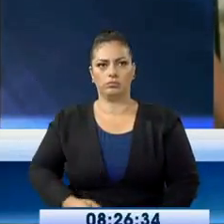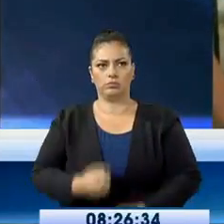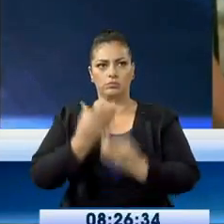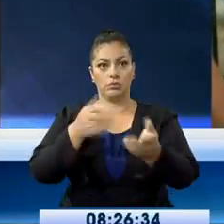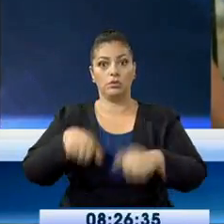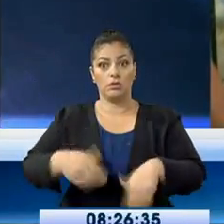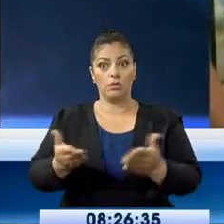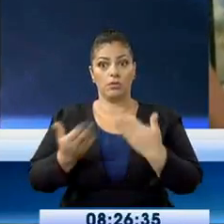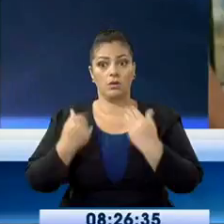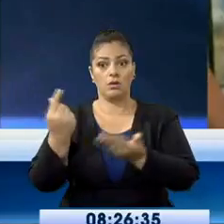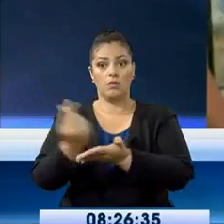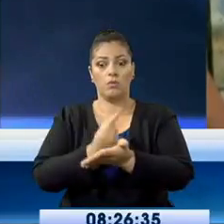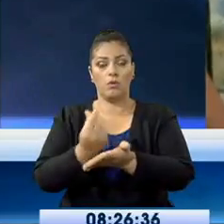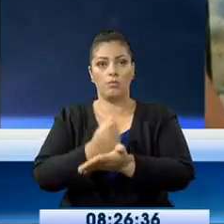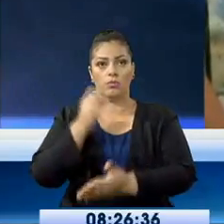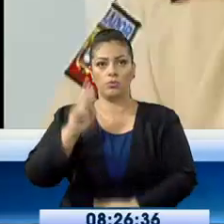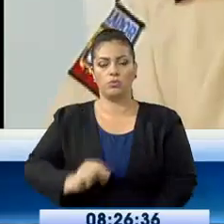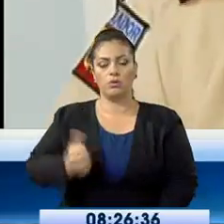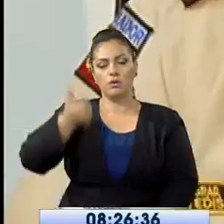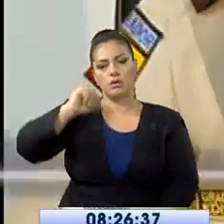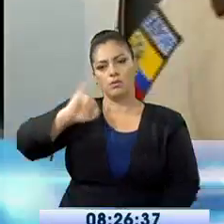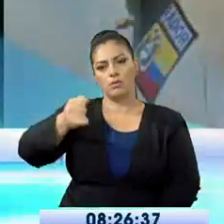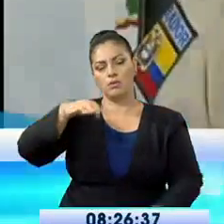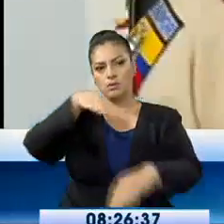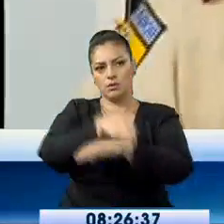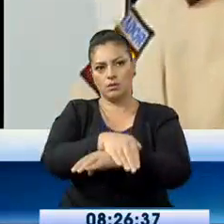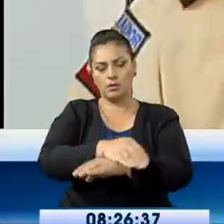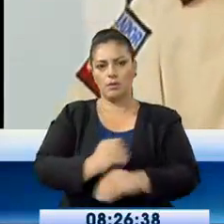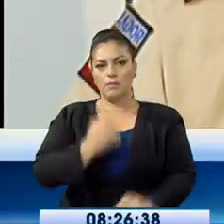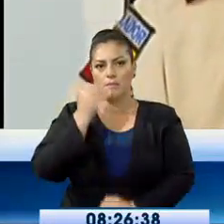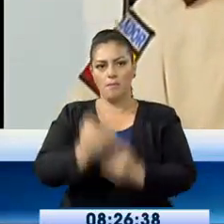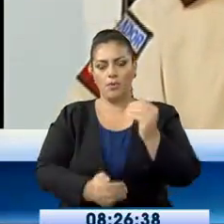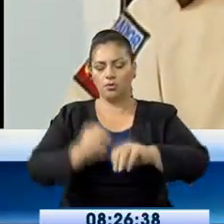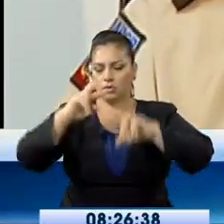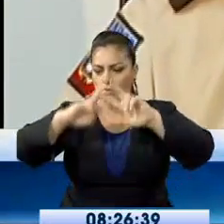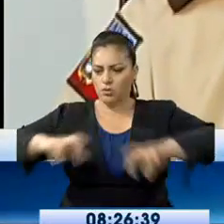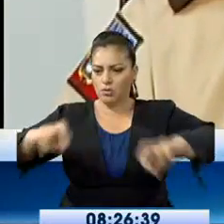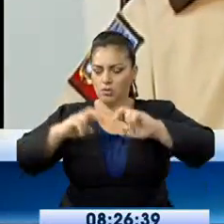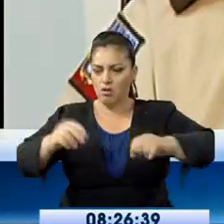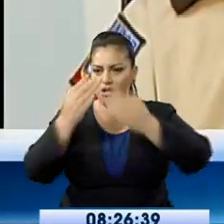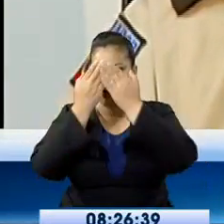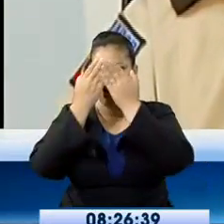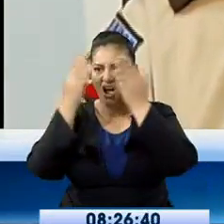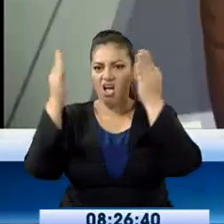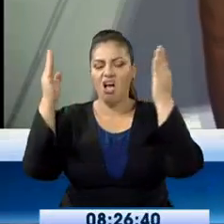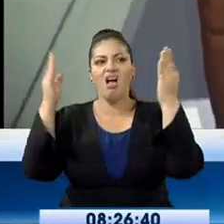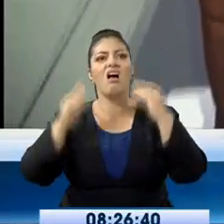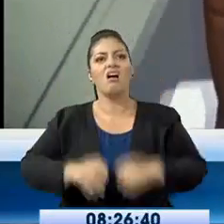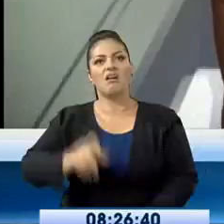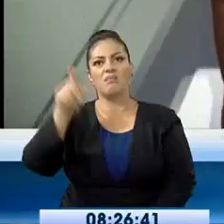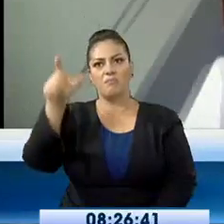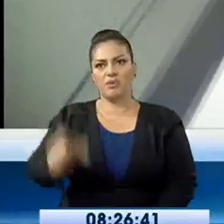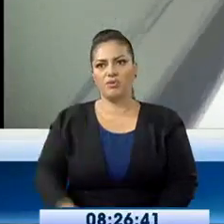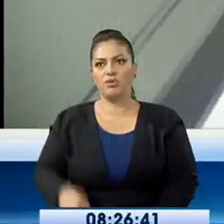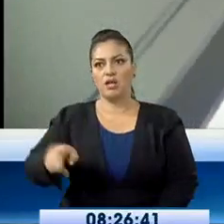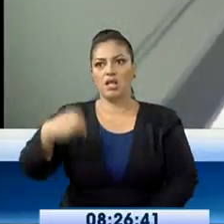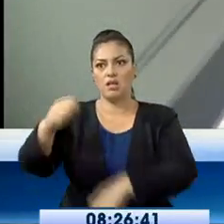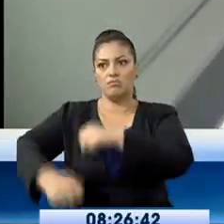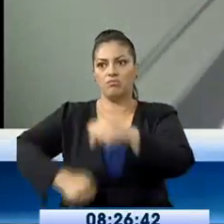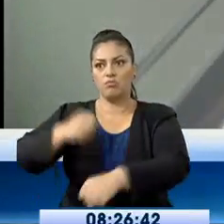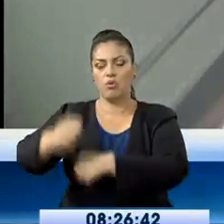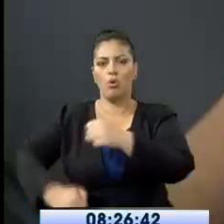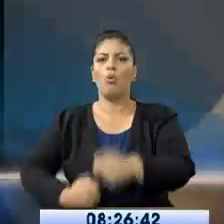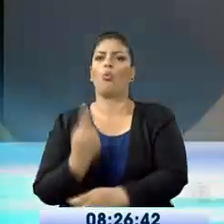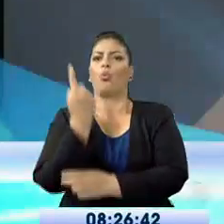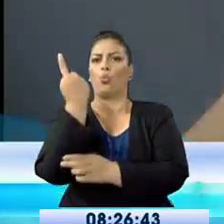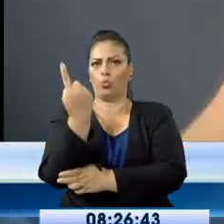de Guayaquil la tarde de este jueves. El proceso investigativo nos trajo como resultado de que la persona que intervino fue una